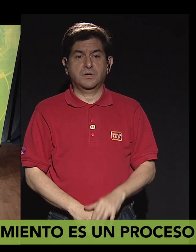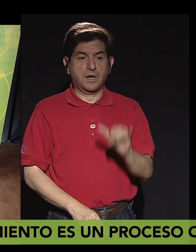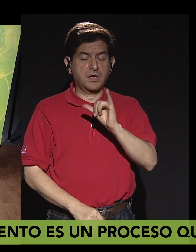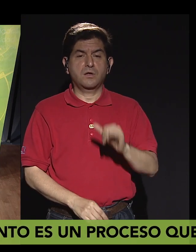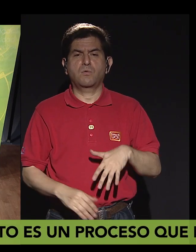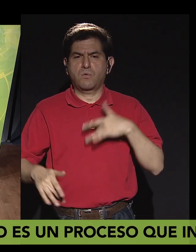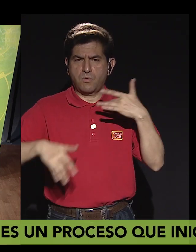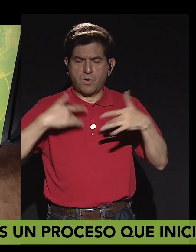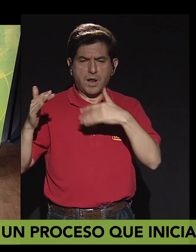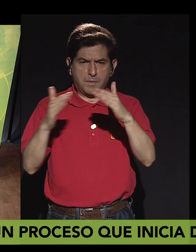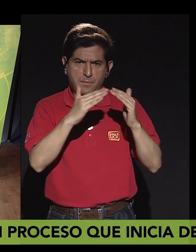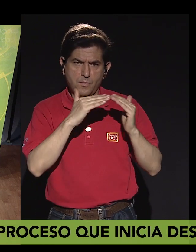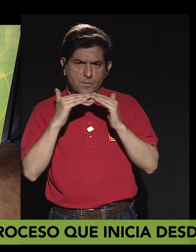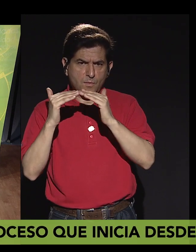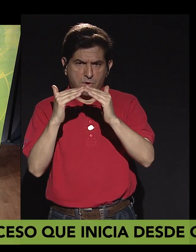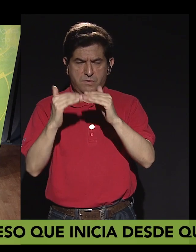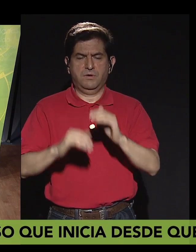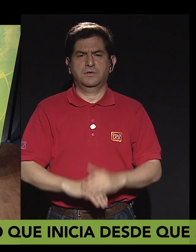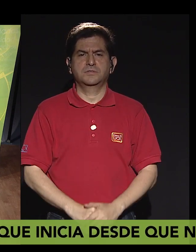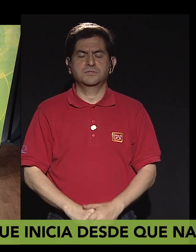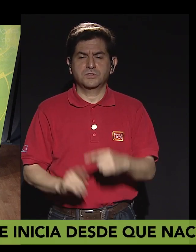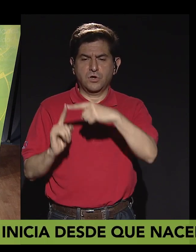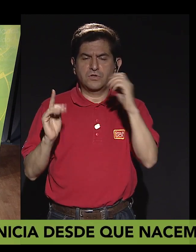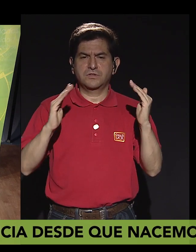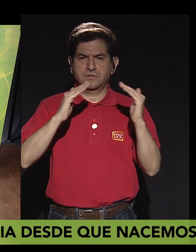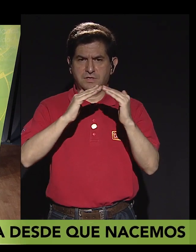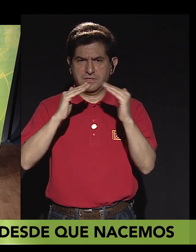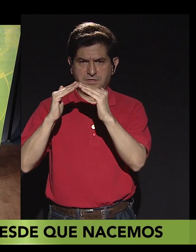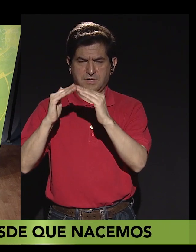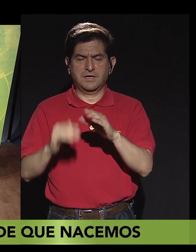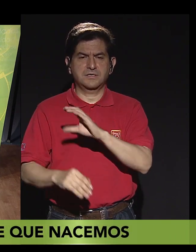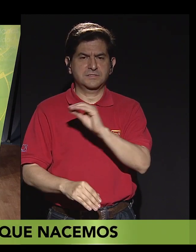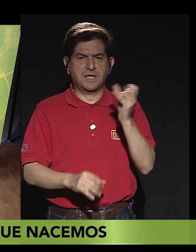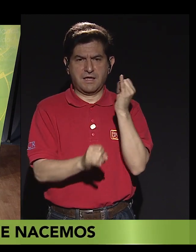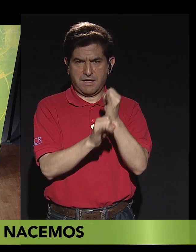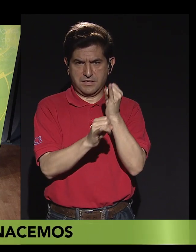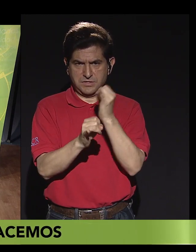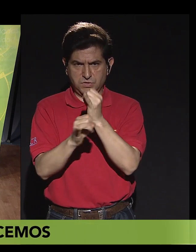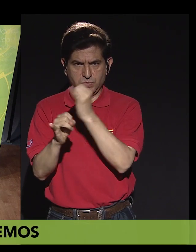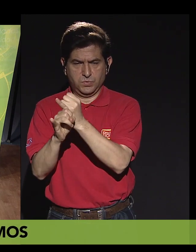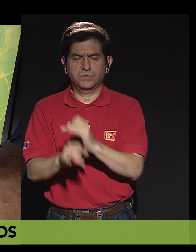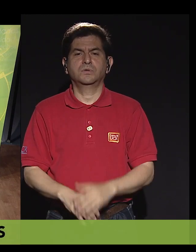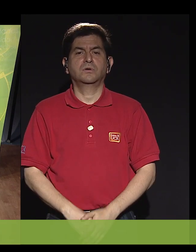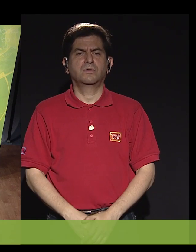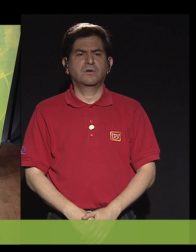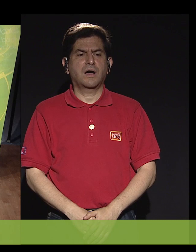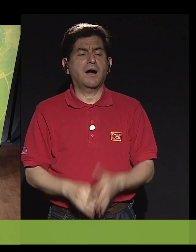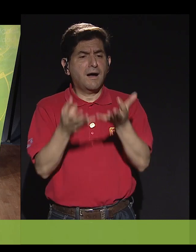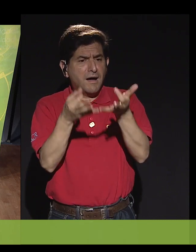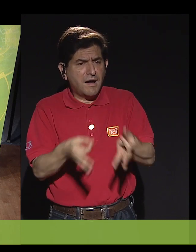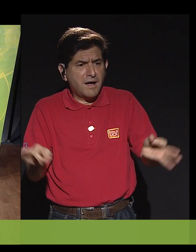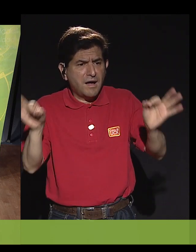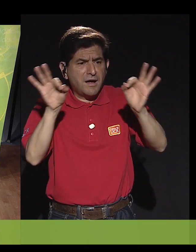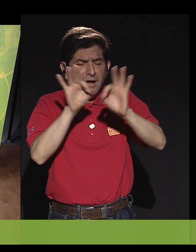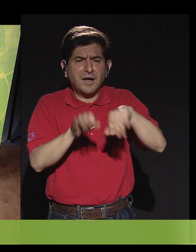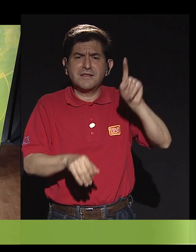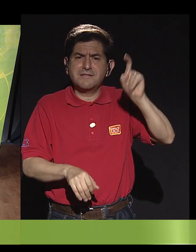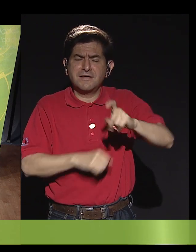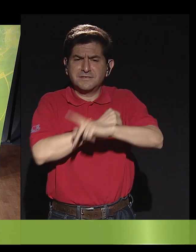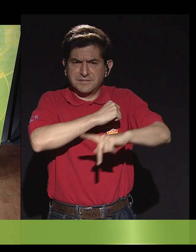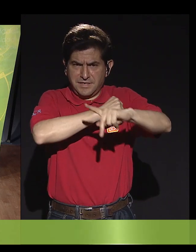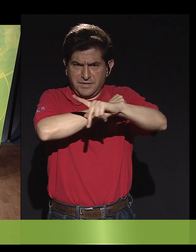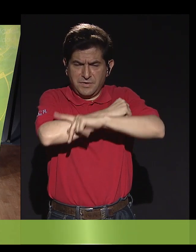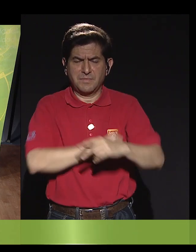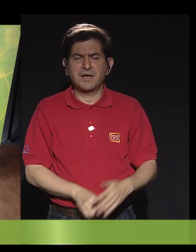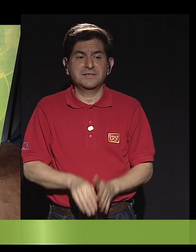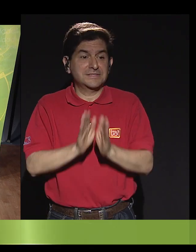poder sensibilizar a la población, ¿verdad? Desde los hogares, desde las instituciones, la importancia que requiere